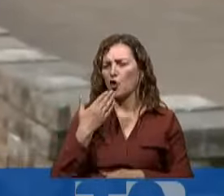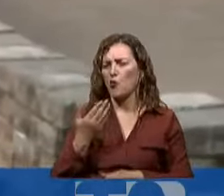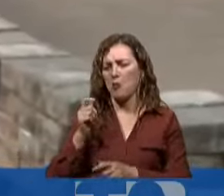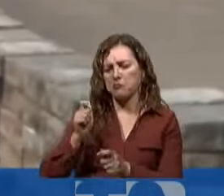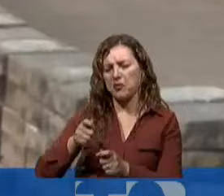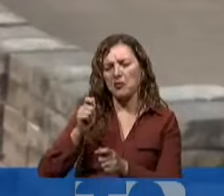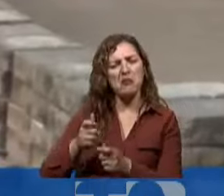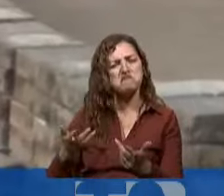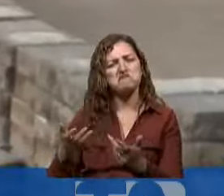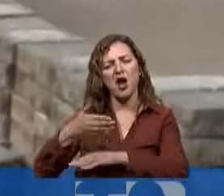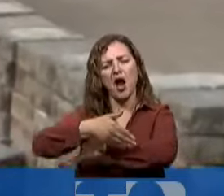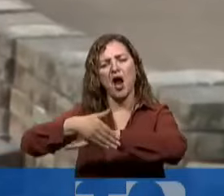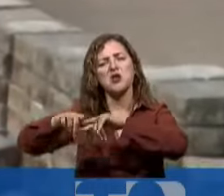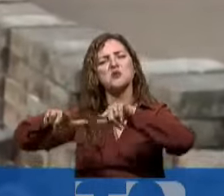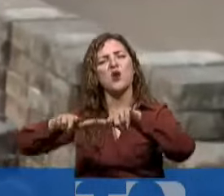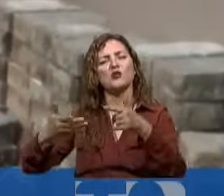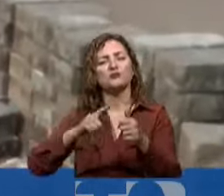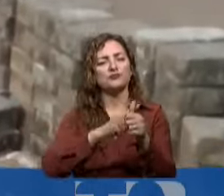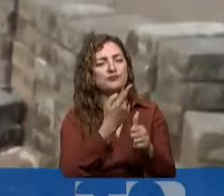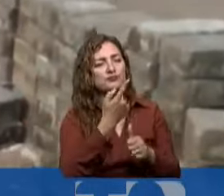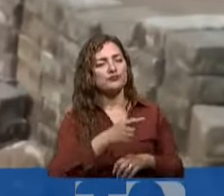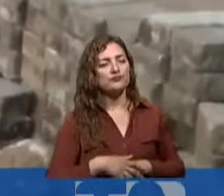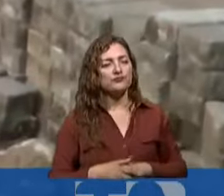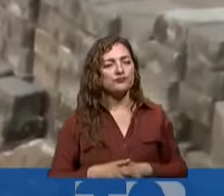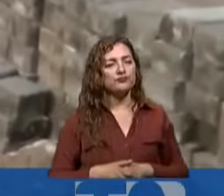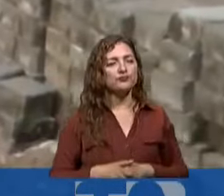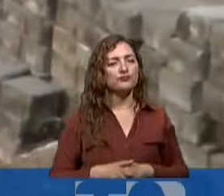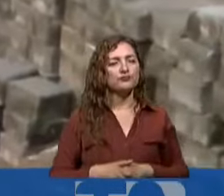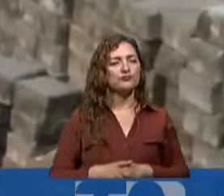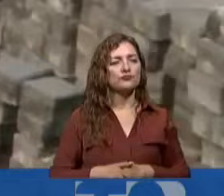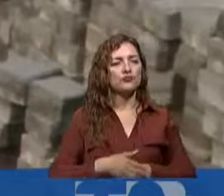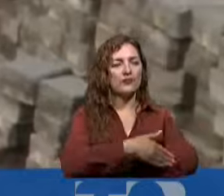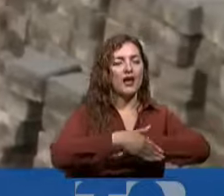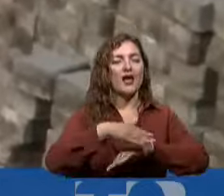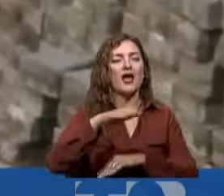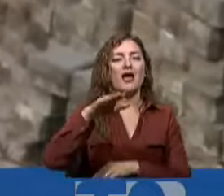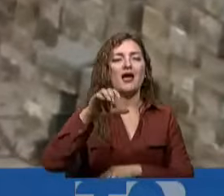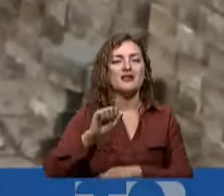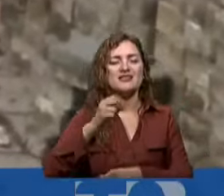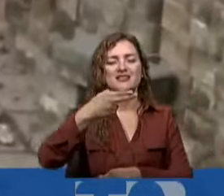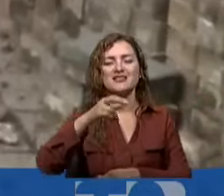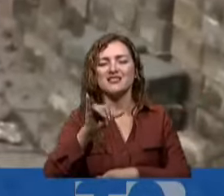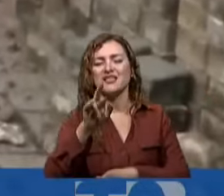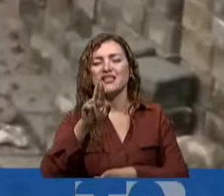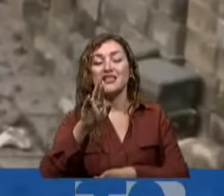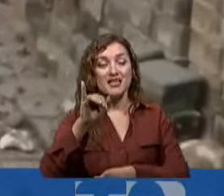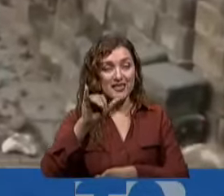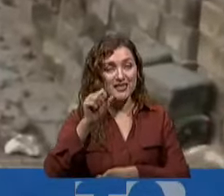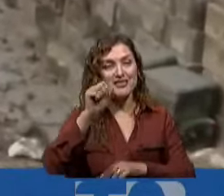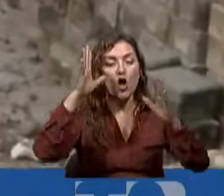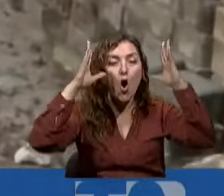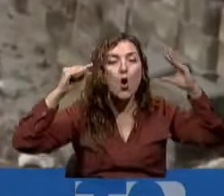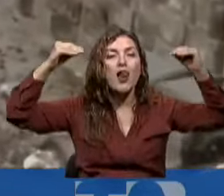qué calle se va a intervenir? Sí, la primera intersección que lo vamos a realizar es en la intersección de la Avenida de los Shiris y Holanda, en el sentido